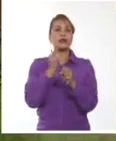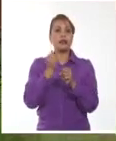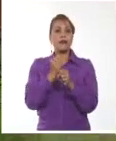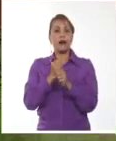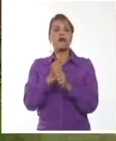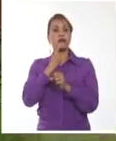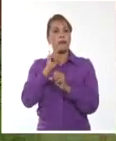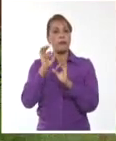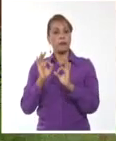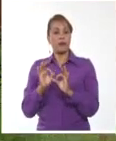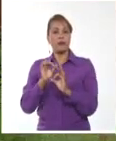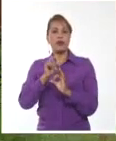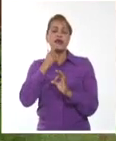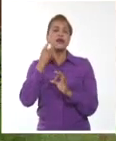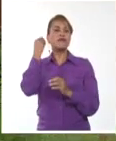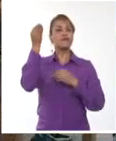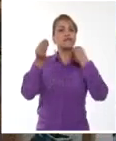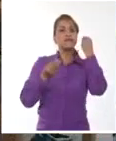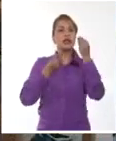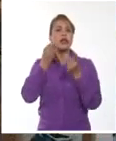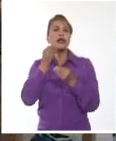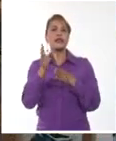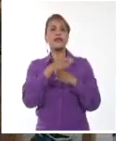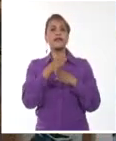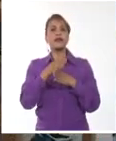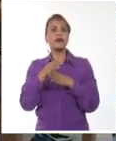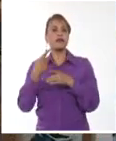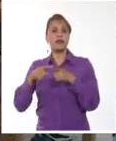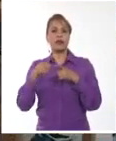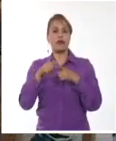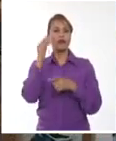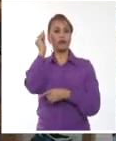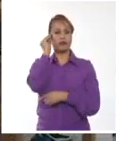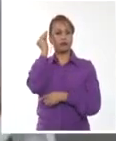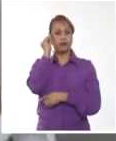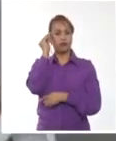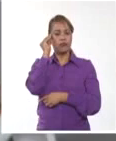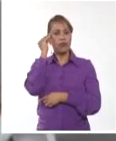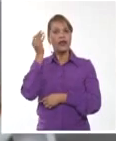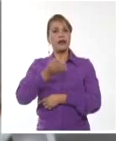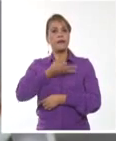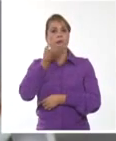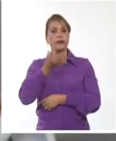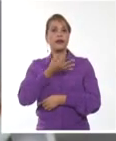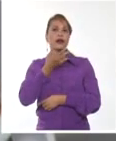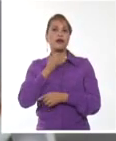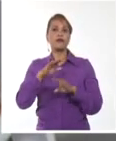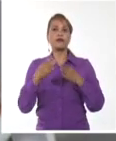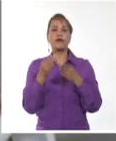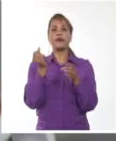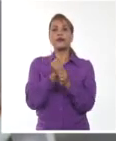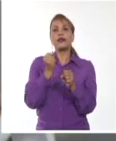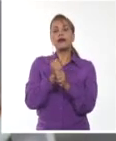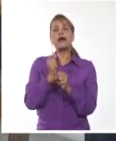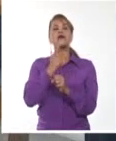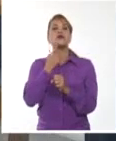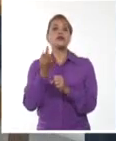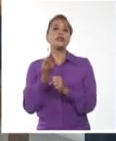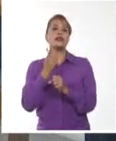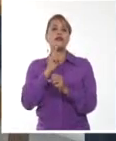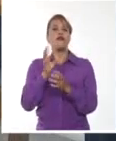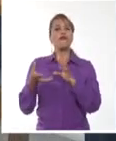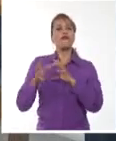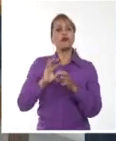y su análisis crítico desde múltiples disciplinas del saber. También resaltaron entre sus cualidades humanas la sencillez y profunda